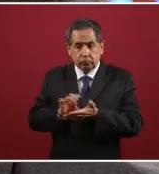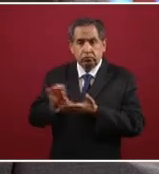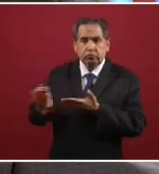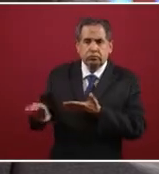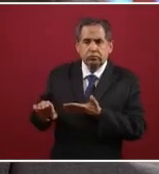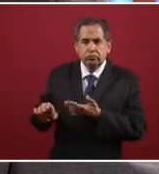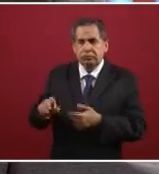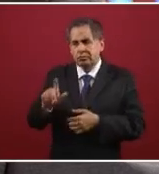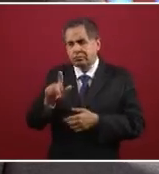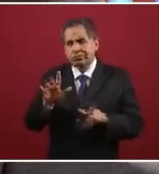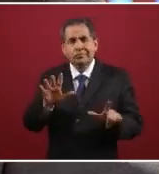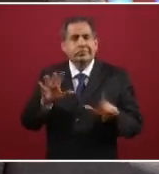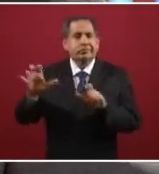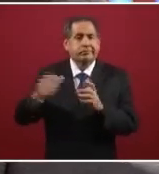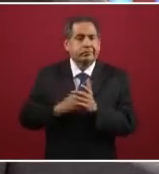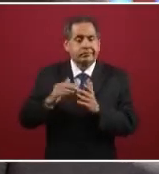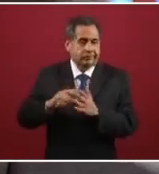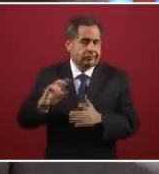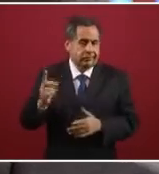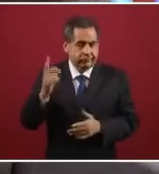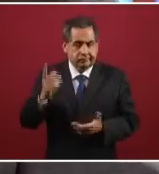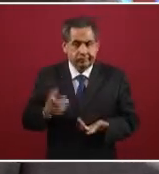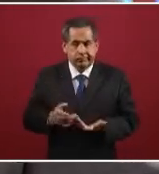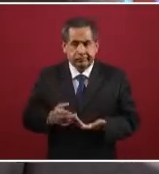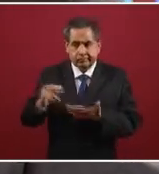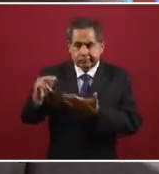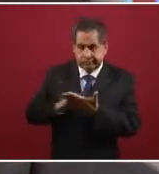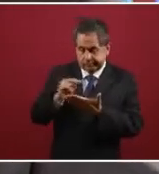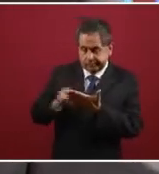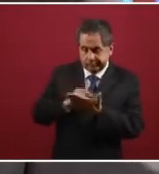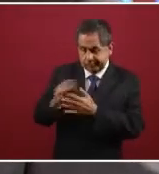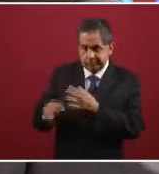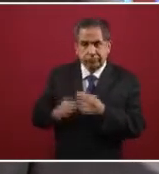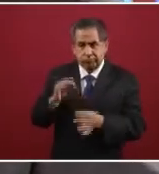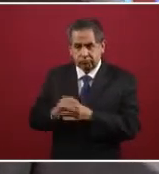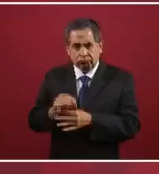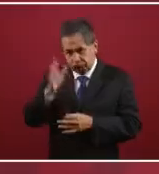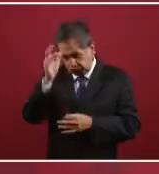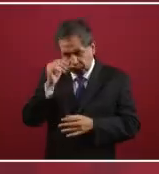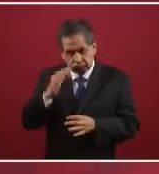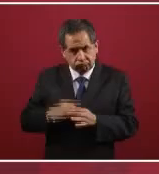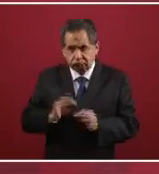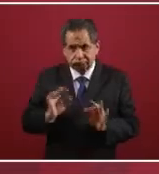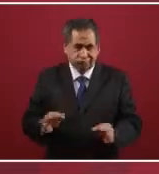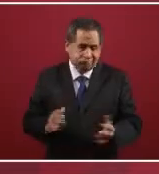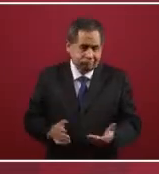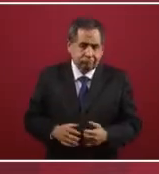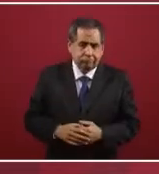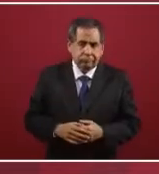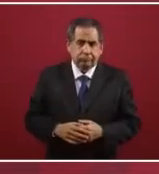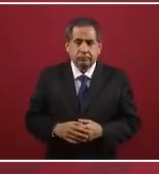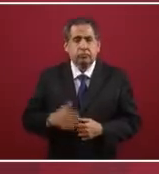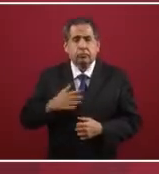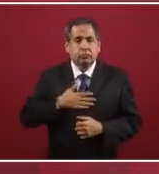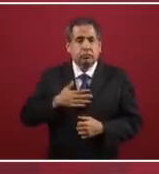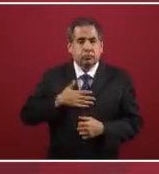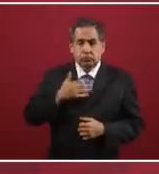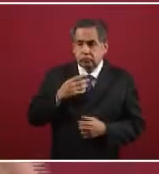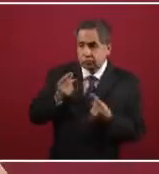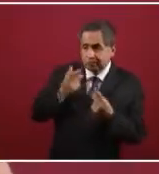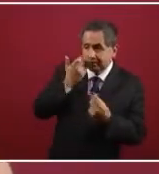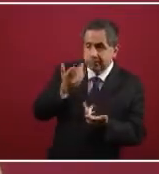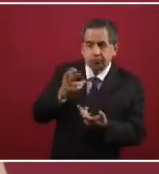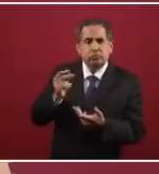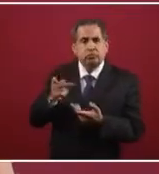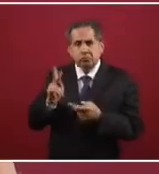un poco más de 700 millones de dólares, firmando las cartas de intención correspondientes. Entonces, no es el ritmo que quisiéramos, pero vemos que